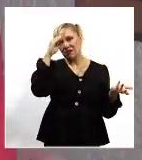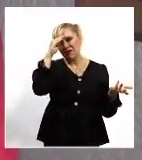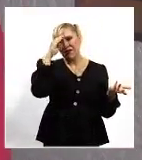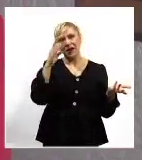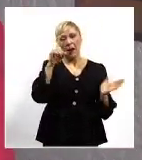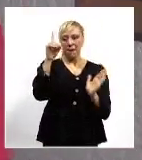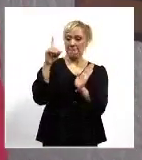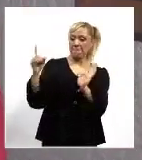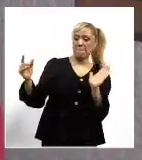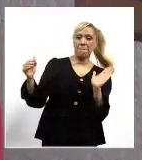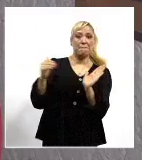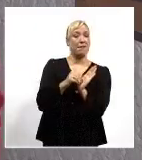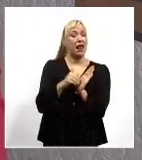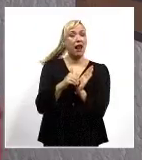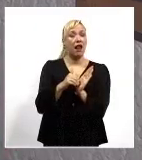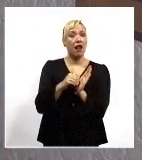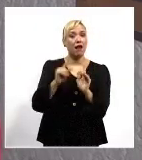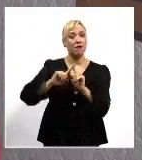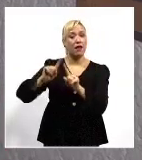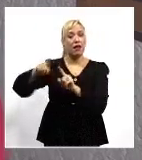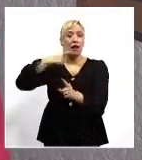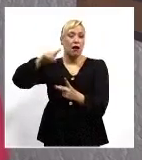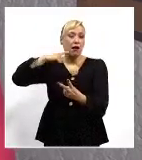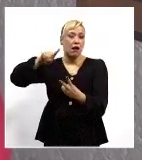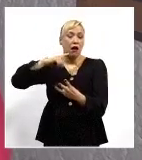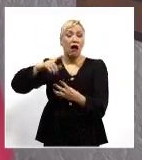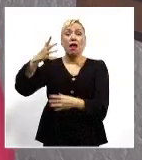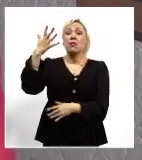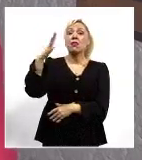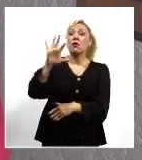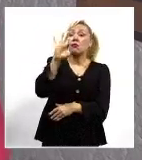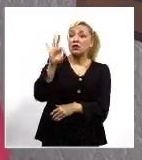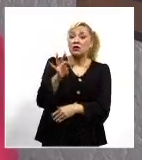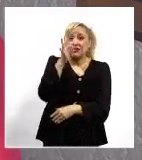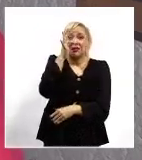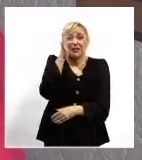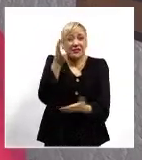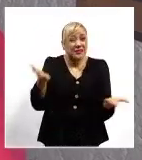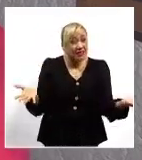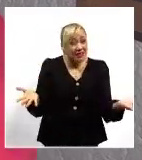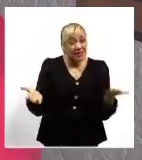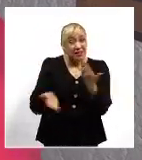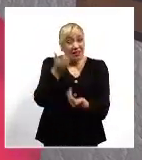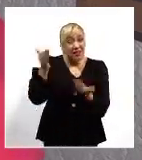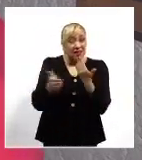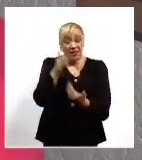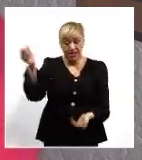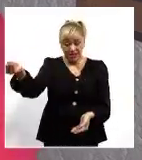1,000 personas, de 1,000 casos de abuso, solamente el 10% se denuncien y solamente el 10% lleguen